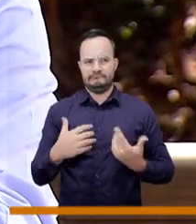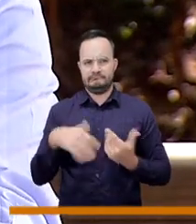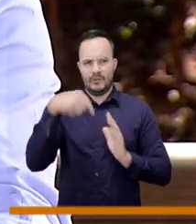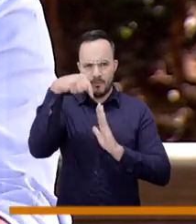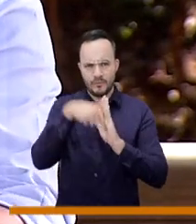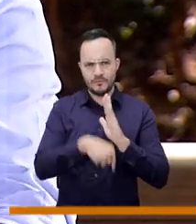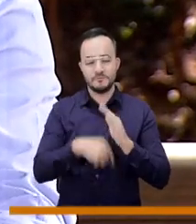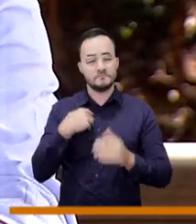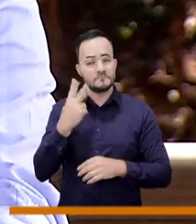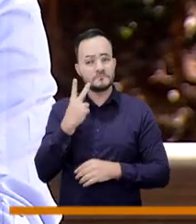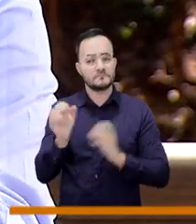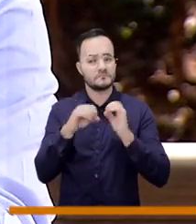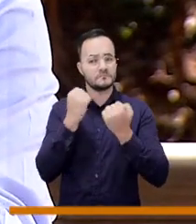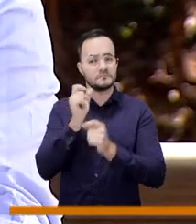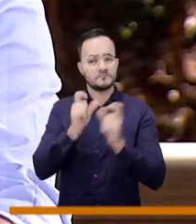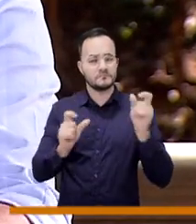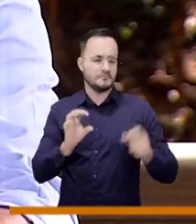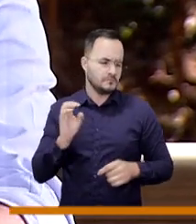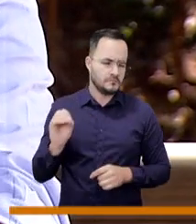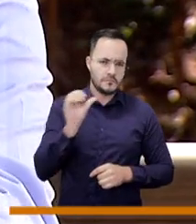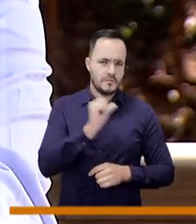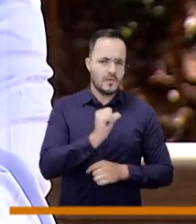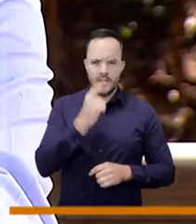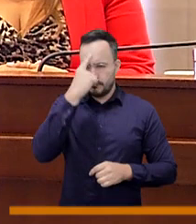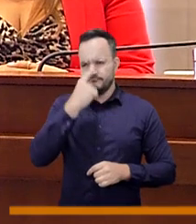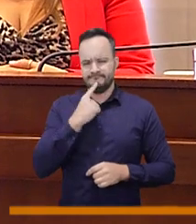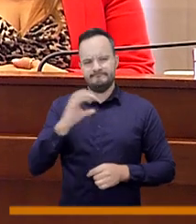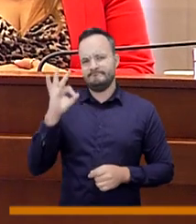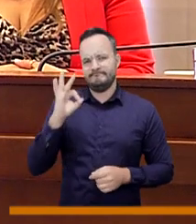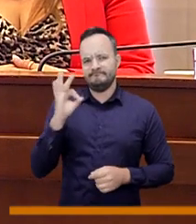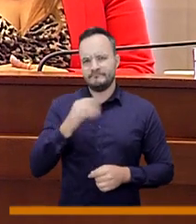el Consejo hay buenos concejales y buenas concejalas